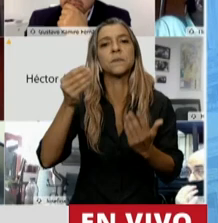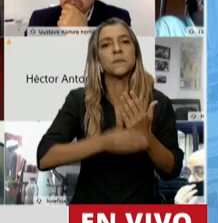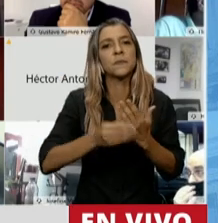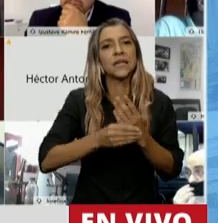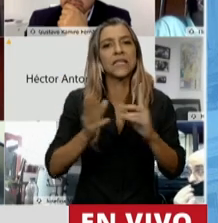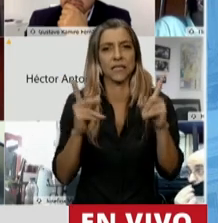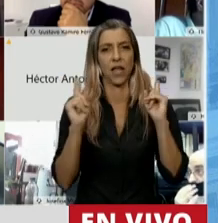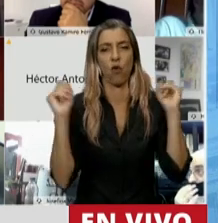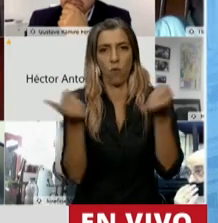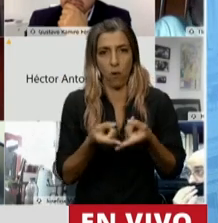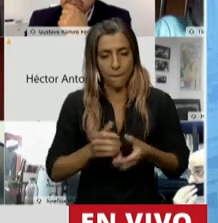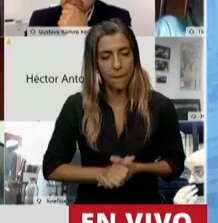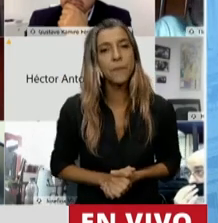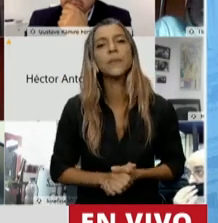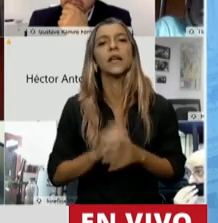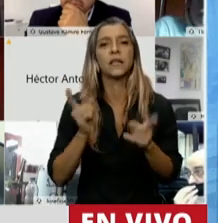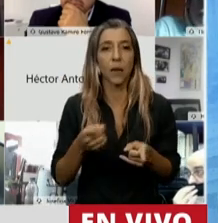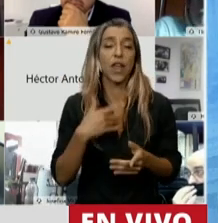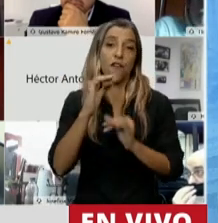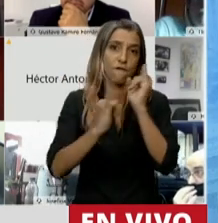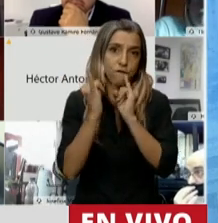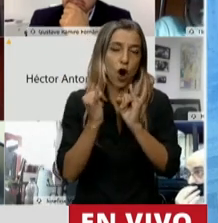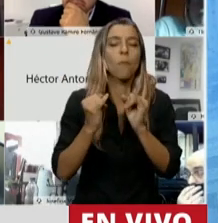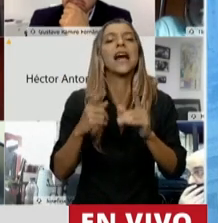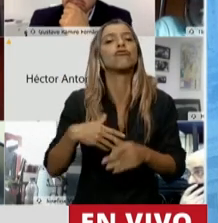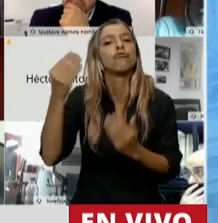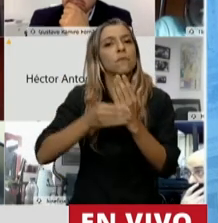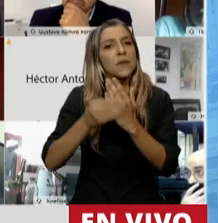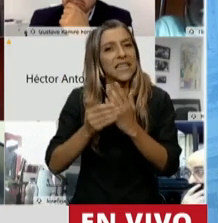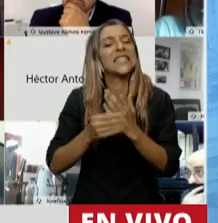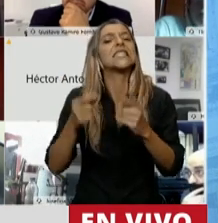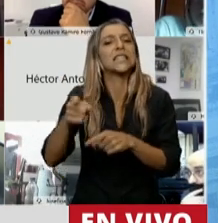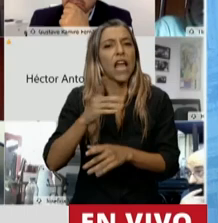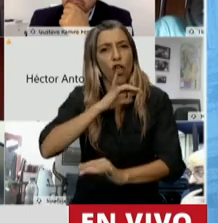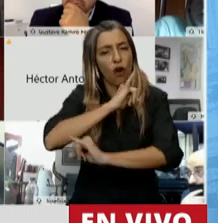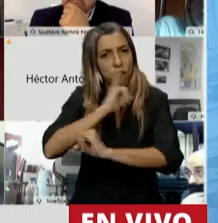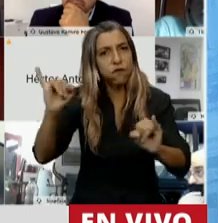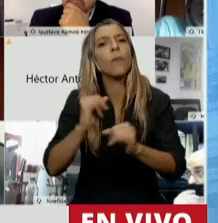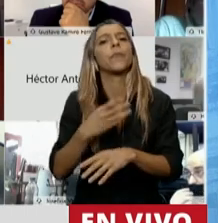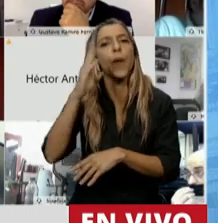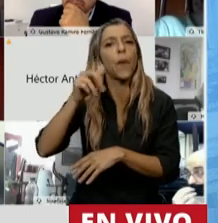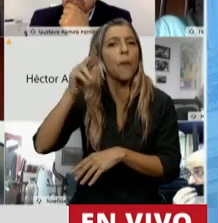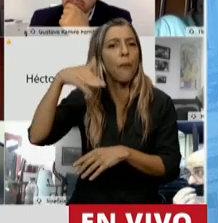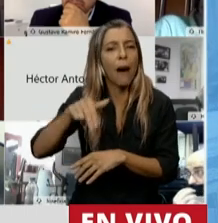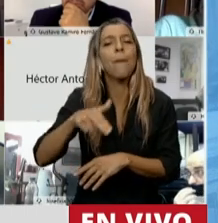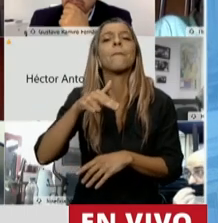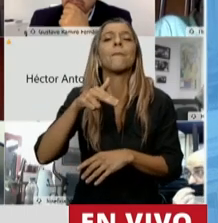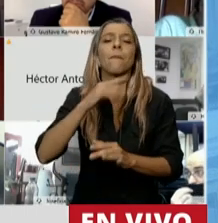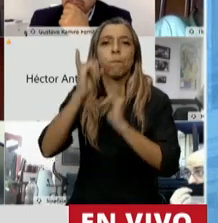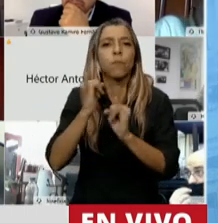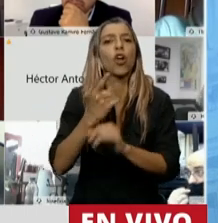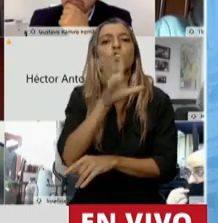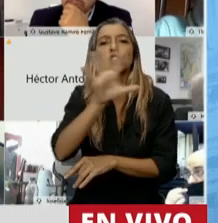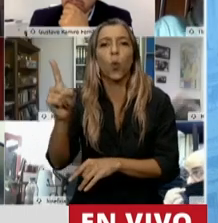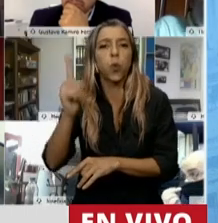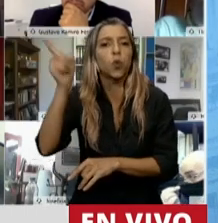la gestión anterior, según información publicada por el Ministerio de Modernización, Berman utilizó en su primer año de gestión apenas el